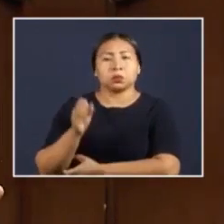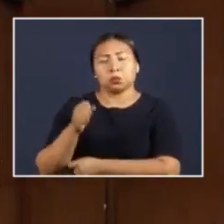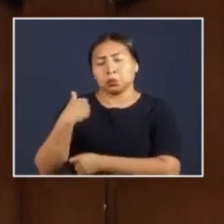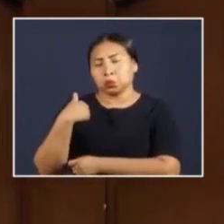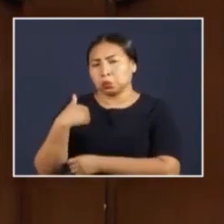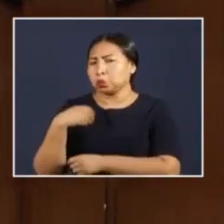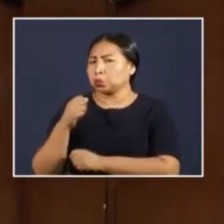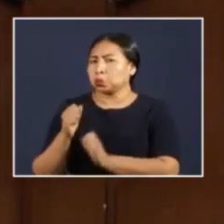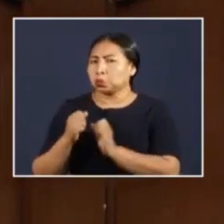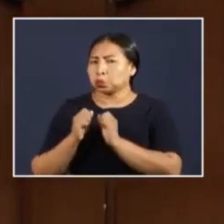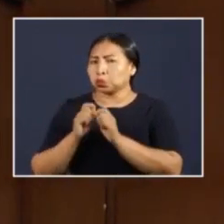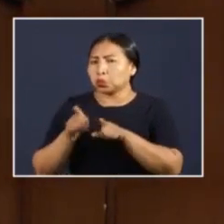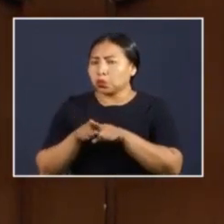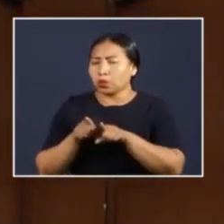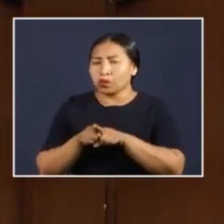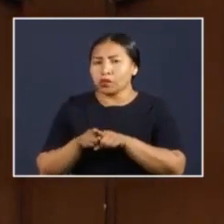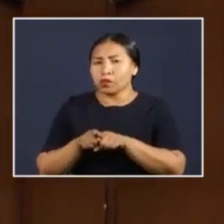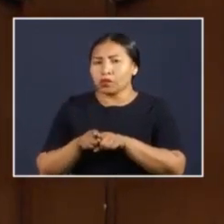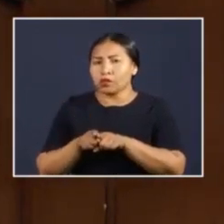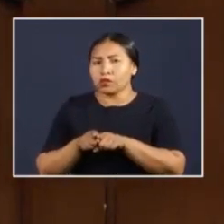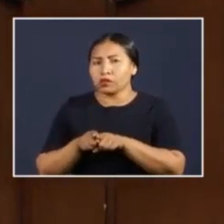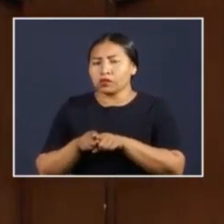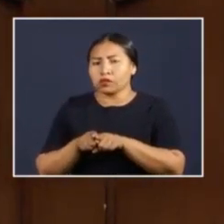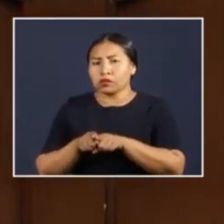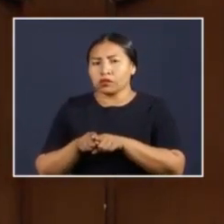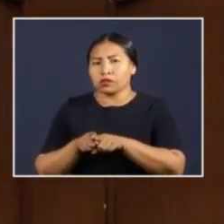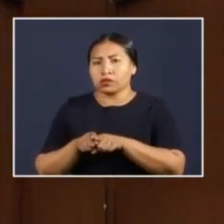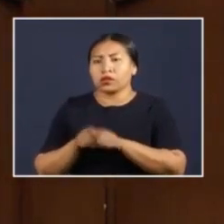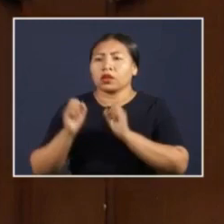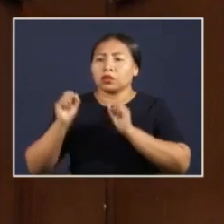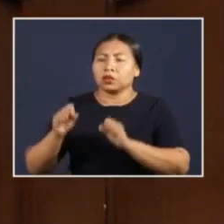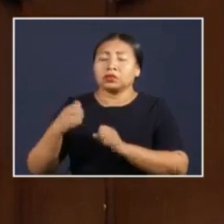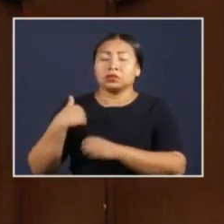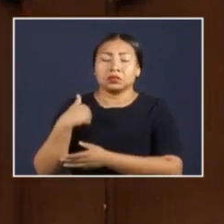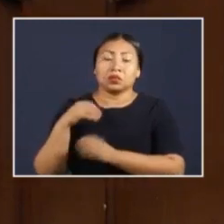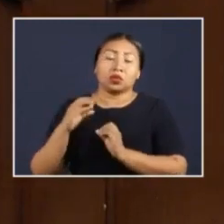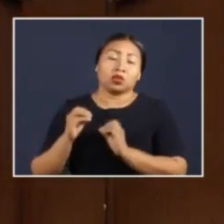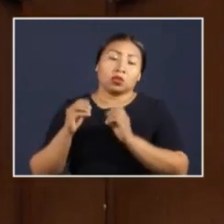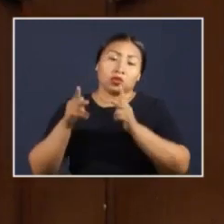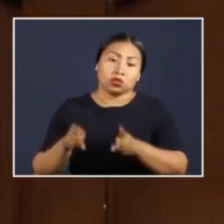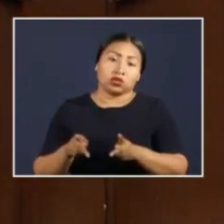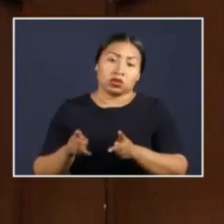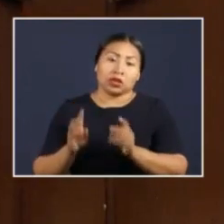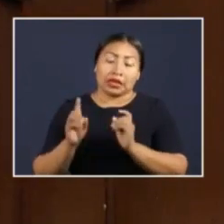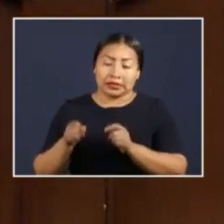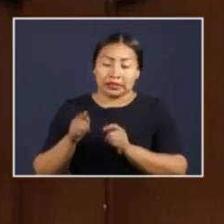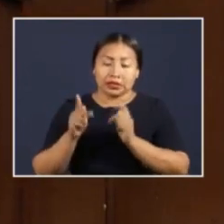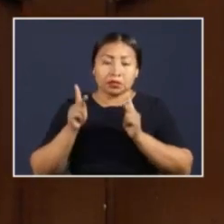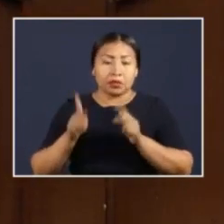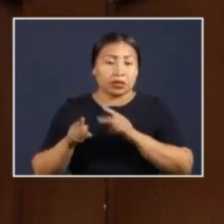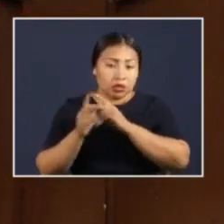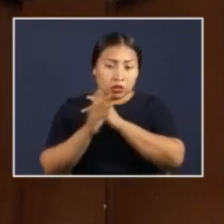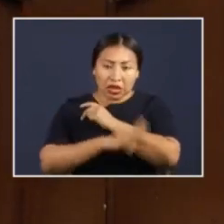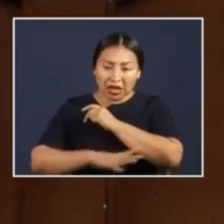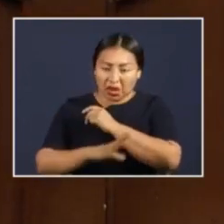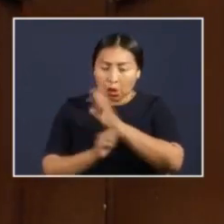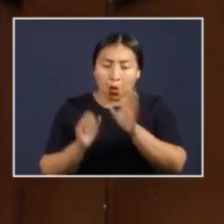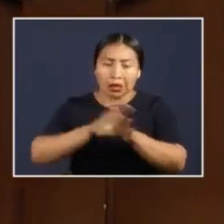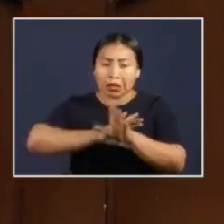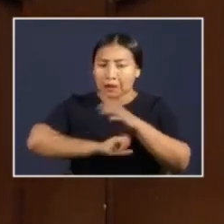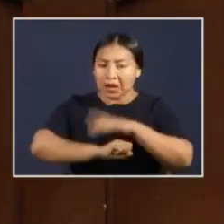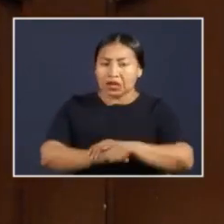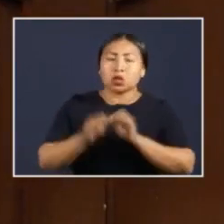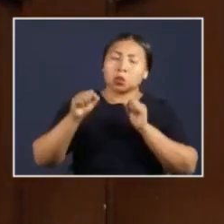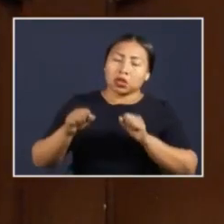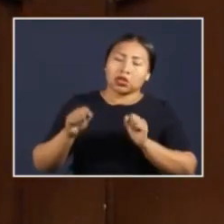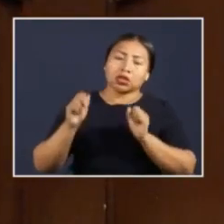que tenemos nosotros en los centros penitenciarios van a tener una oportunidad de alguna manera la sociedad